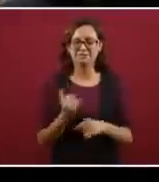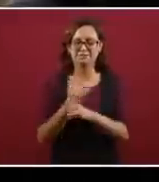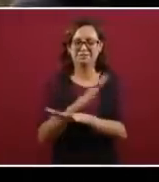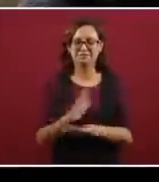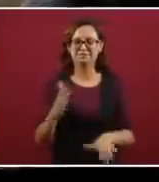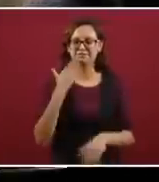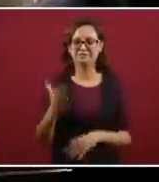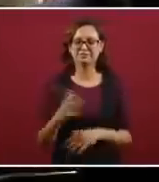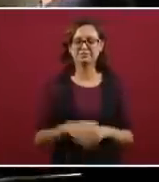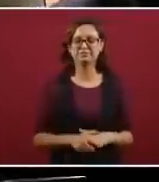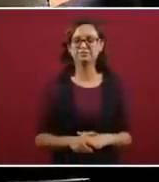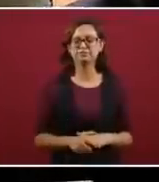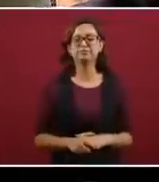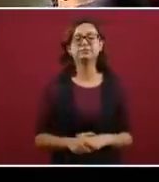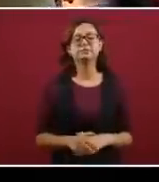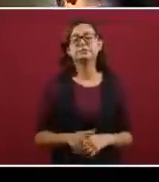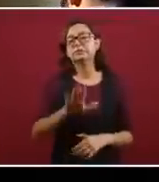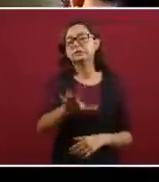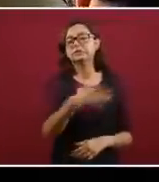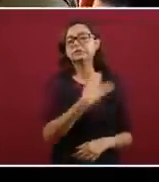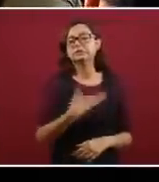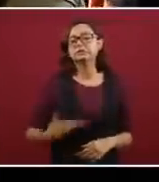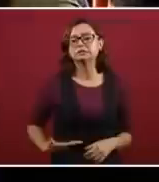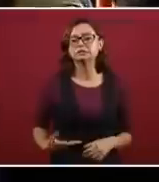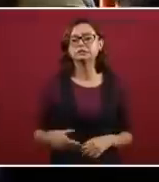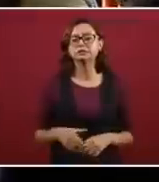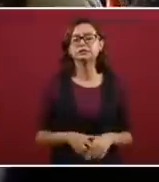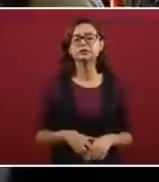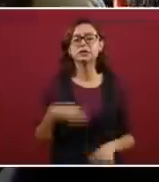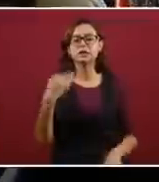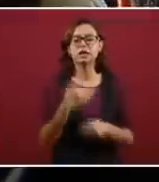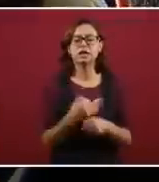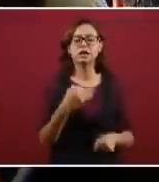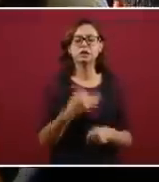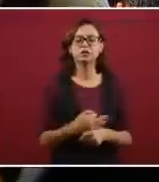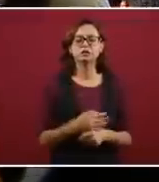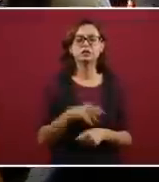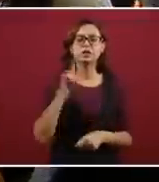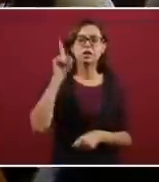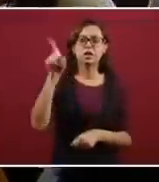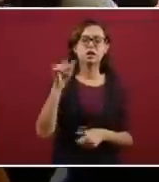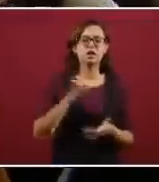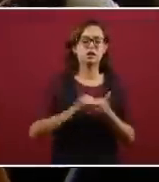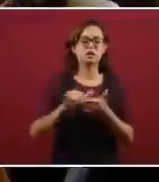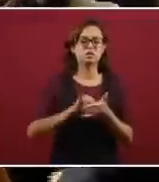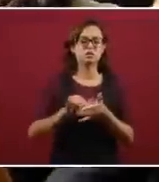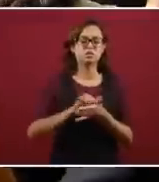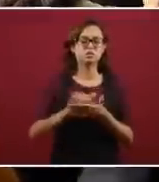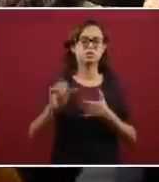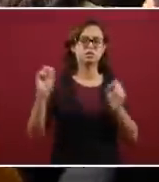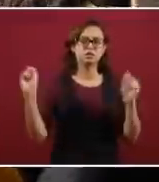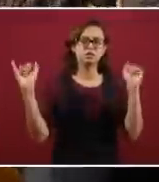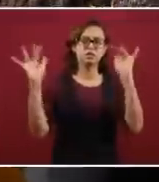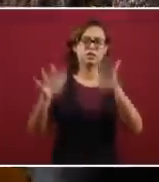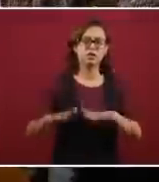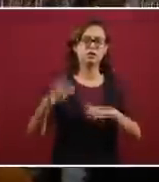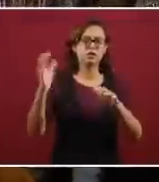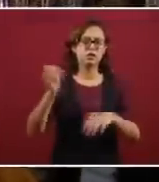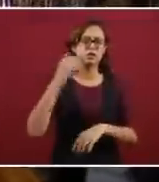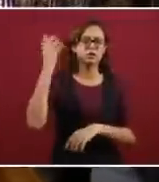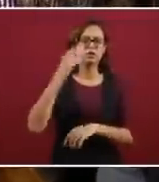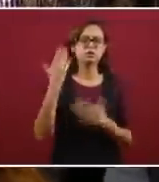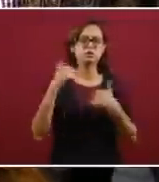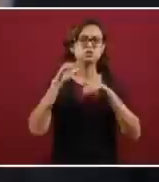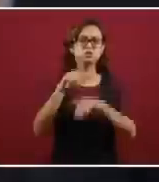rapidísimo, ahorita que está por terminar la cumbre climática en Nueva York y hay representantes mexicanos allá de la